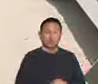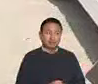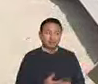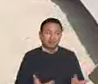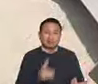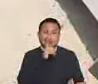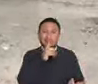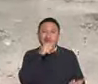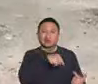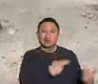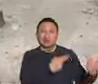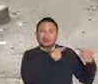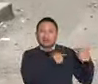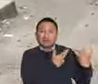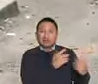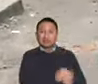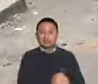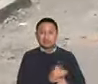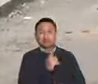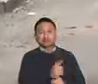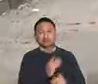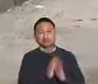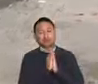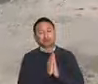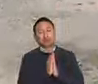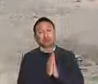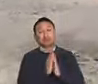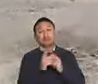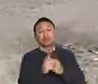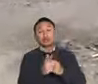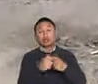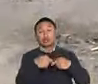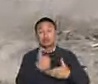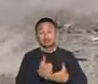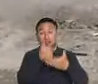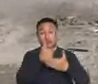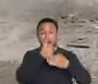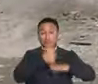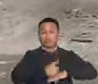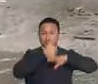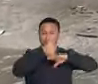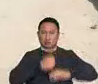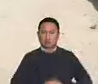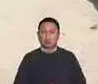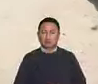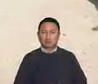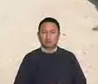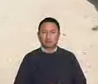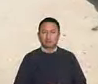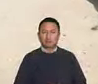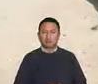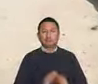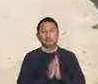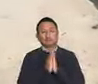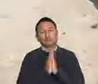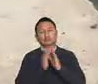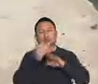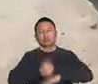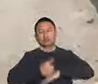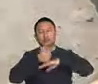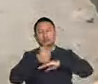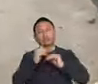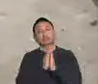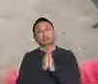que no se sabe por qué. Por ello y más, extienden un pedido de auxilio a las autoridades competentes. O sea, rogaría a las autoridades que